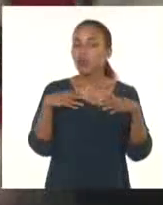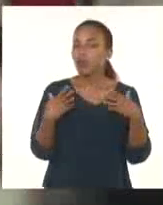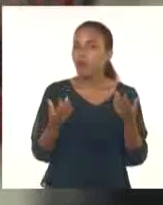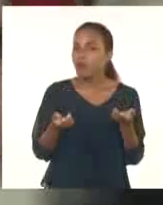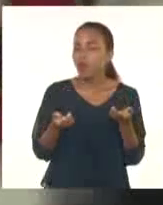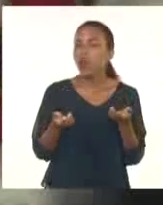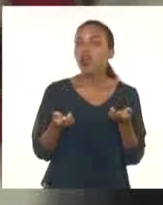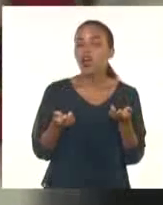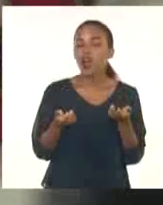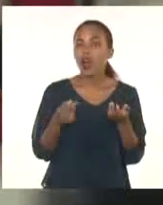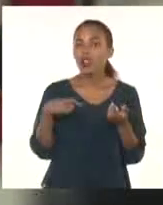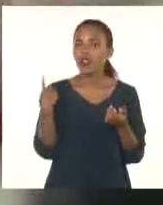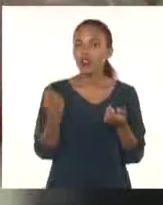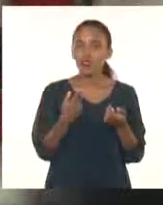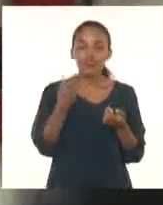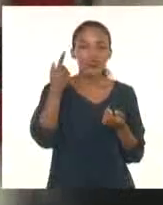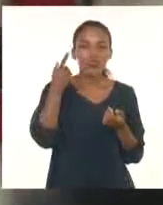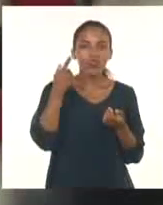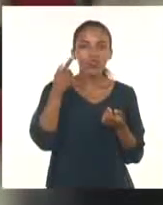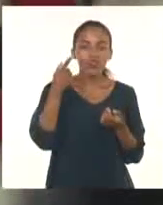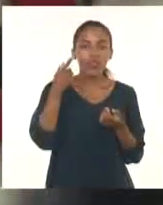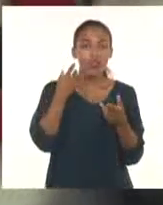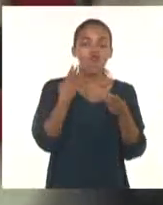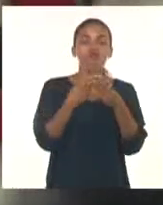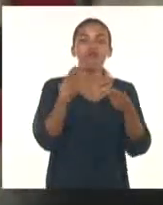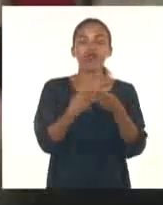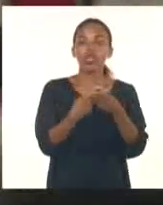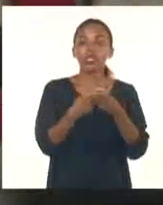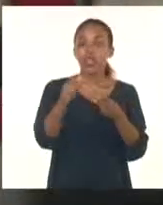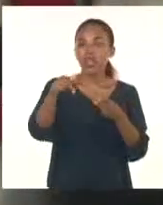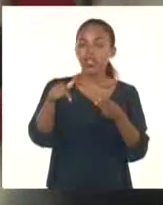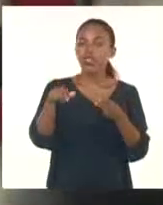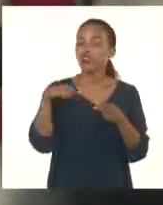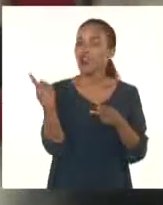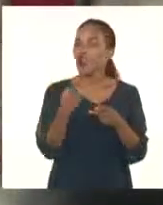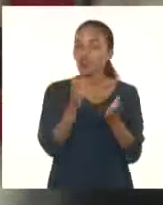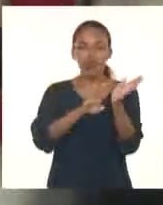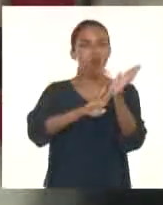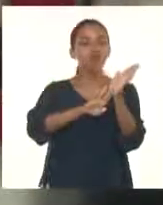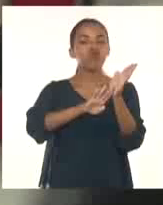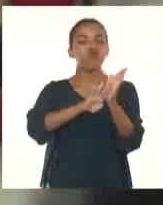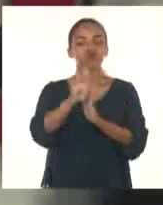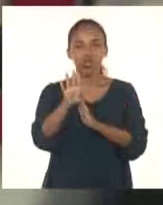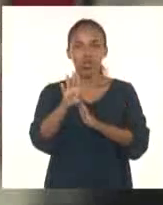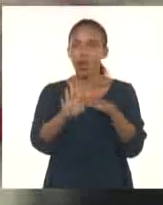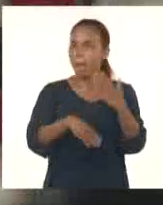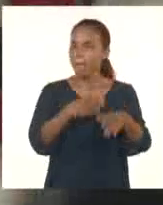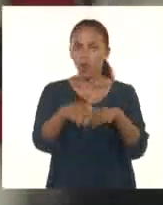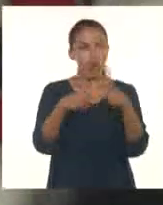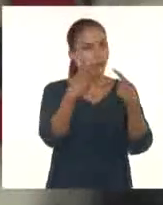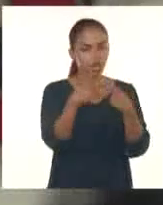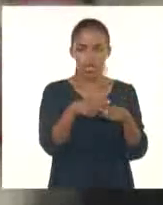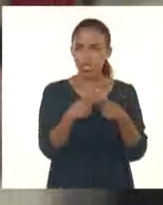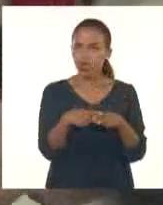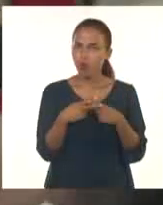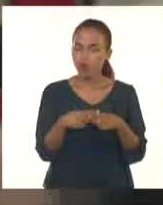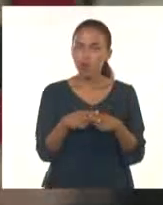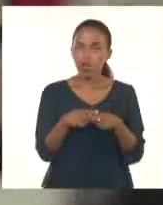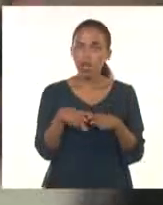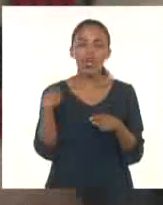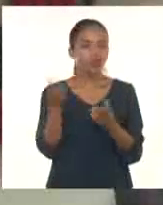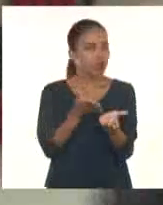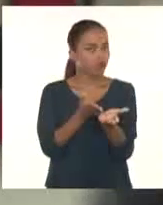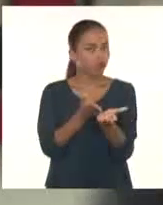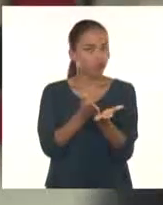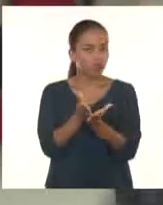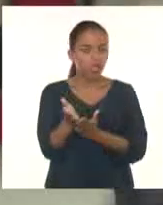con lo que estamos viendo en cada lugar del país, que de esta vamos a salir. Que no se sale rápido, que no se sale de inmediato, pero vamos a salir y además vamos a